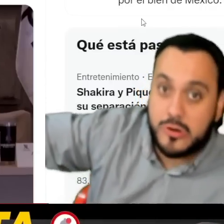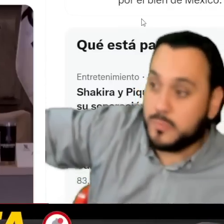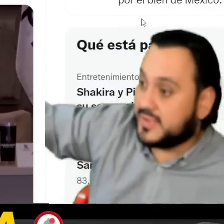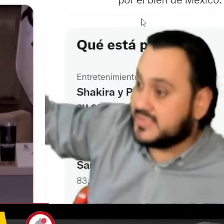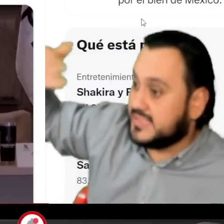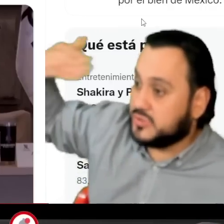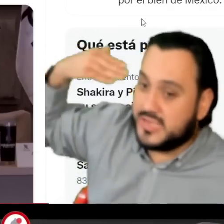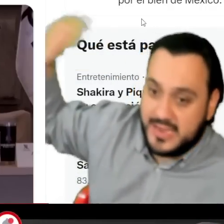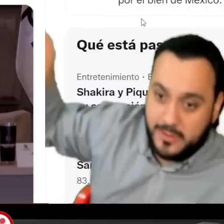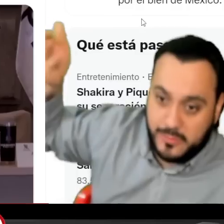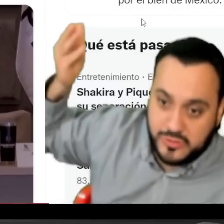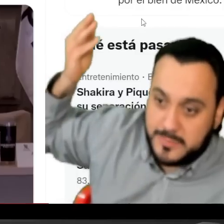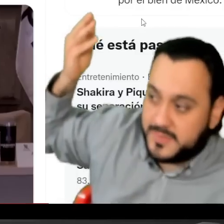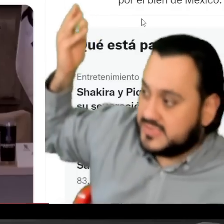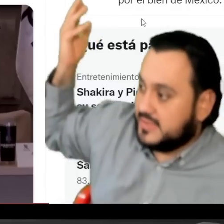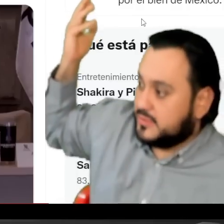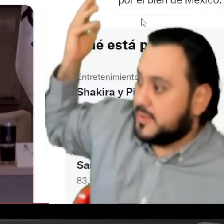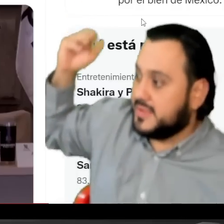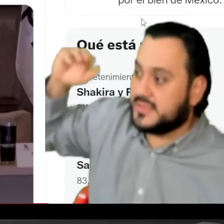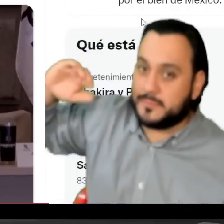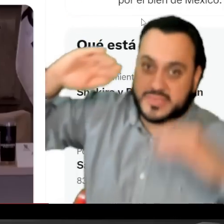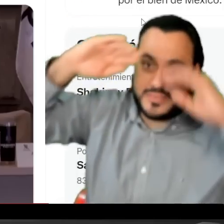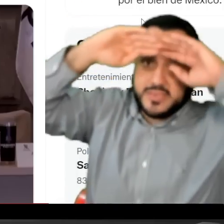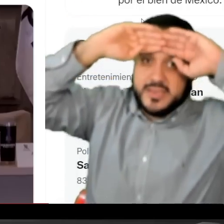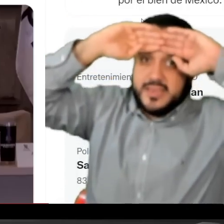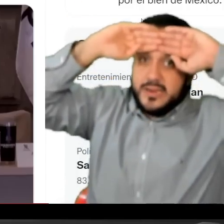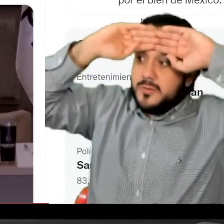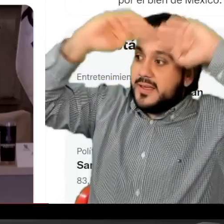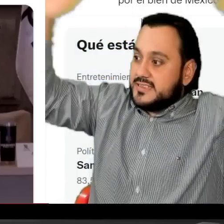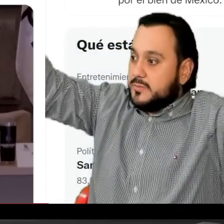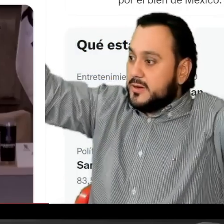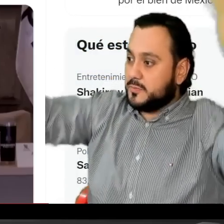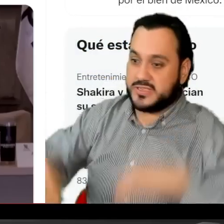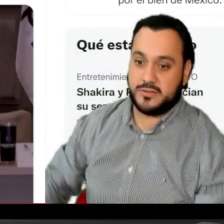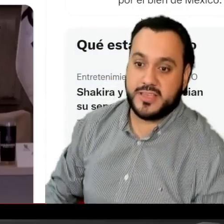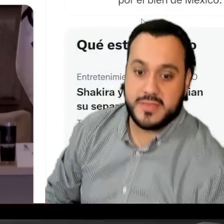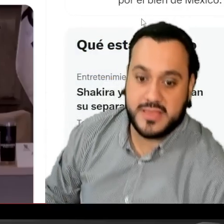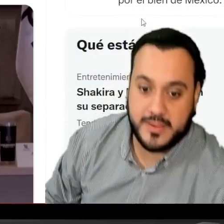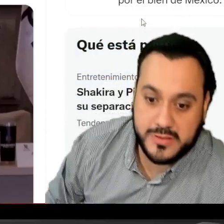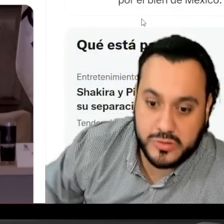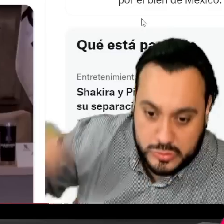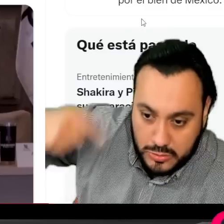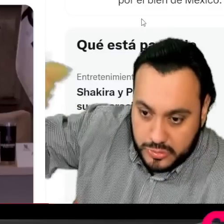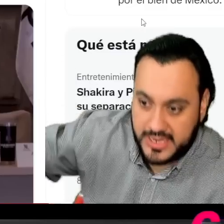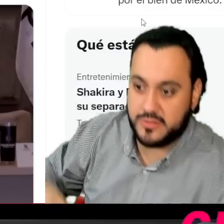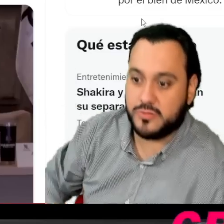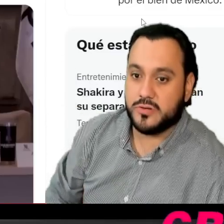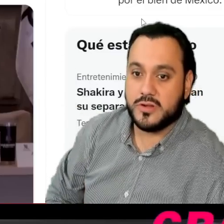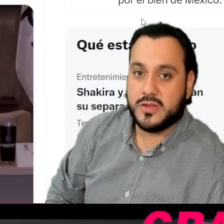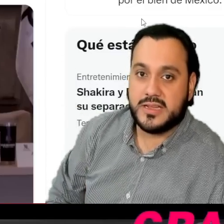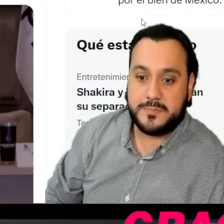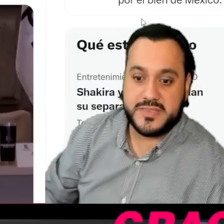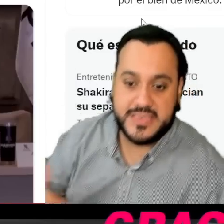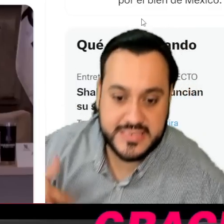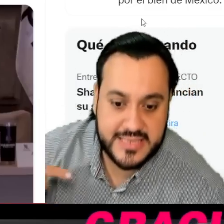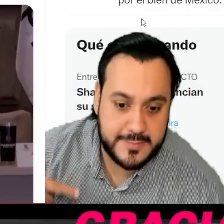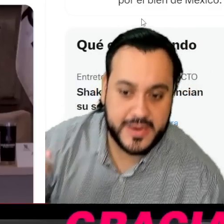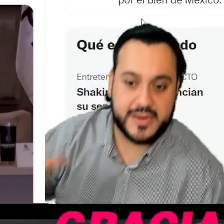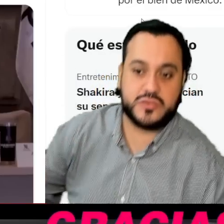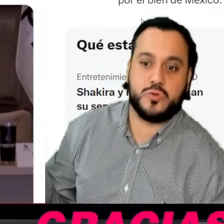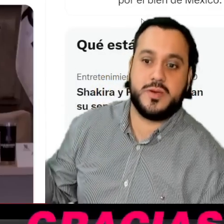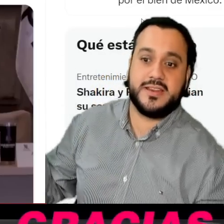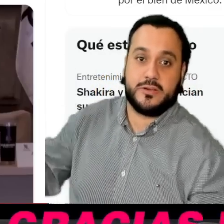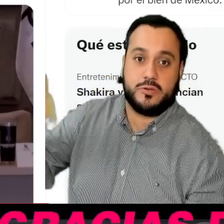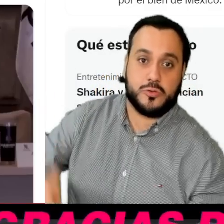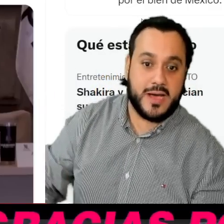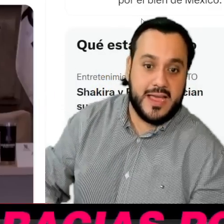no porque si eso llega a oídos del presidente obviamente pues él no va a decir bueno pues que vayan medicamentos no al contrario el presidente está ahí para